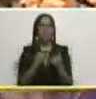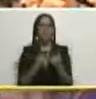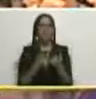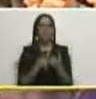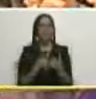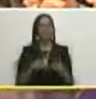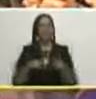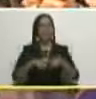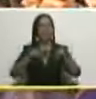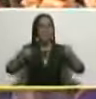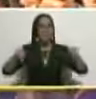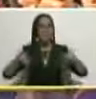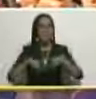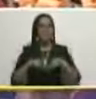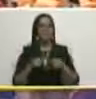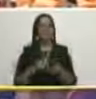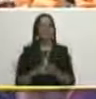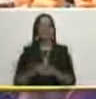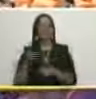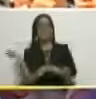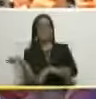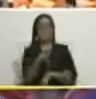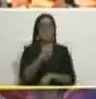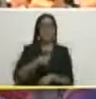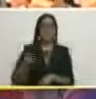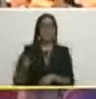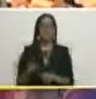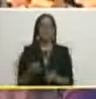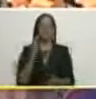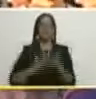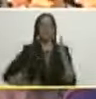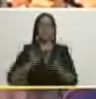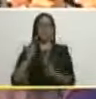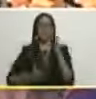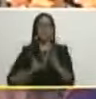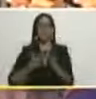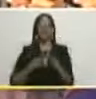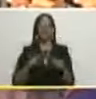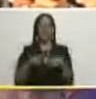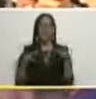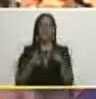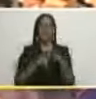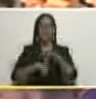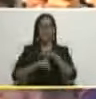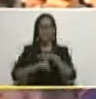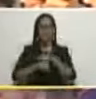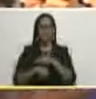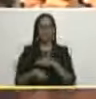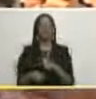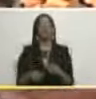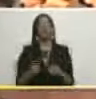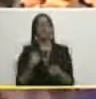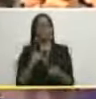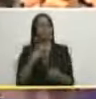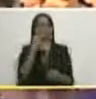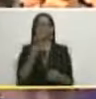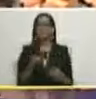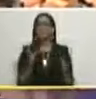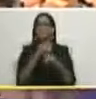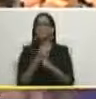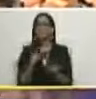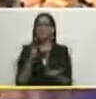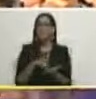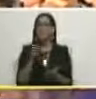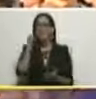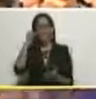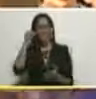las piscinas, las canchas de tenis, la pista de atletismo y la cancha de fútbol. Yo anoche también di mi recorrido porque yo llegué el